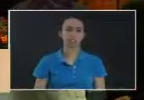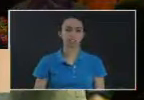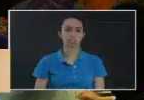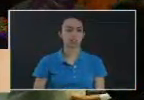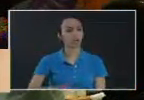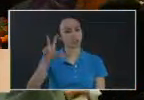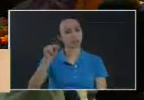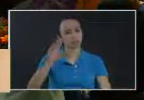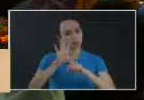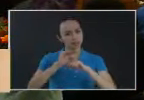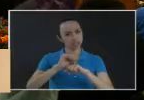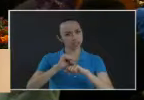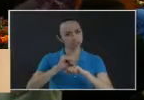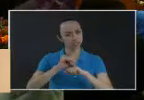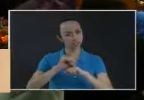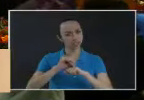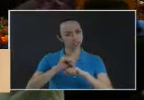No lo permitas.